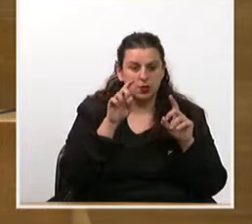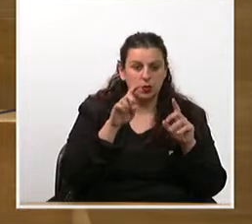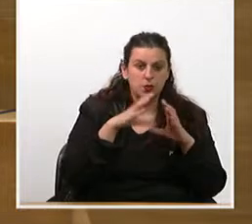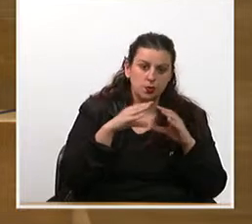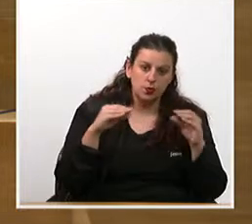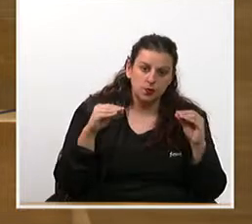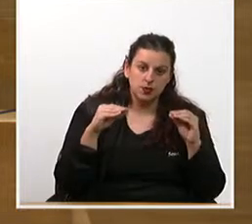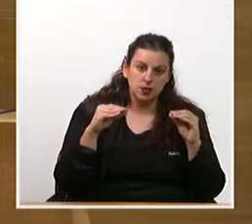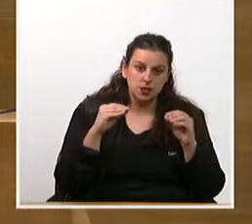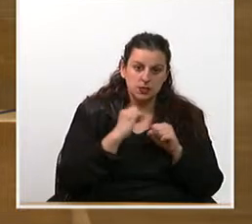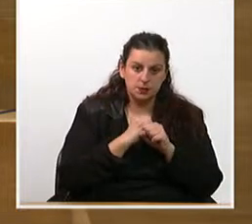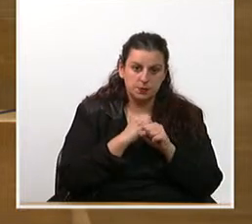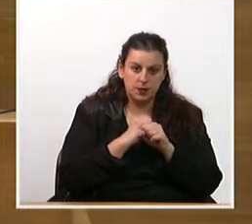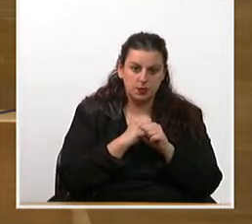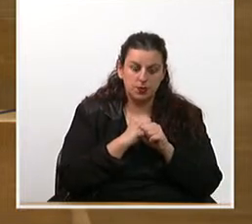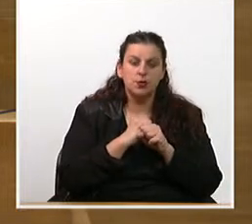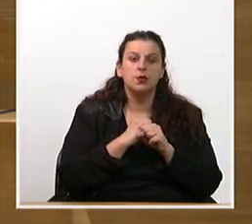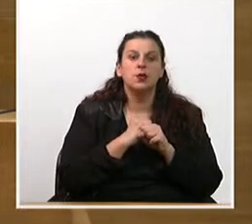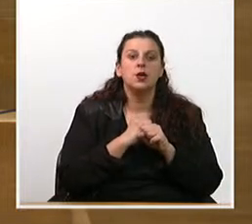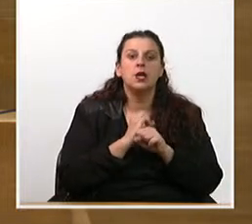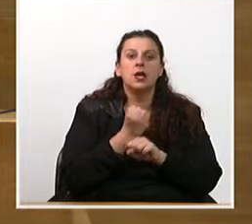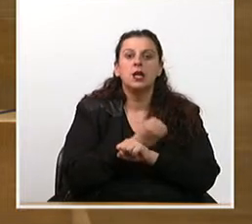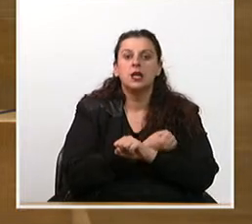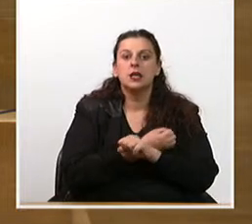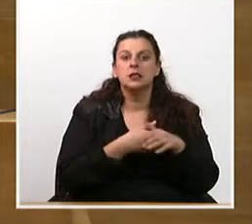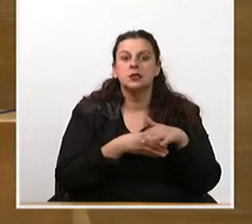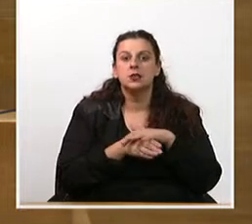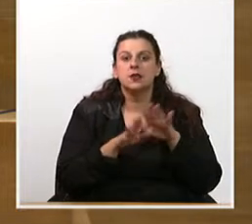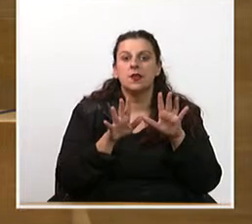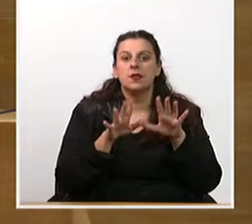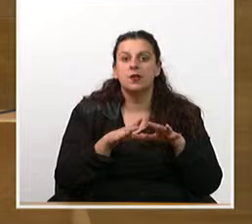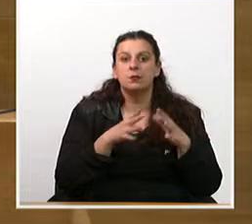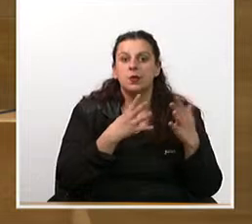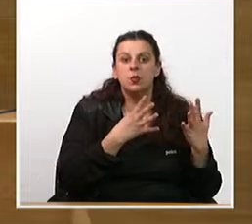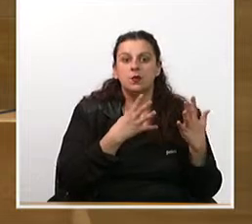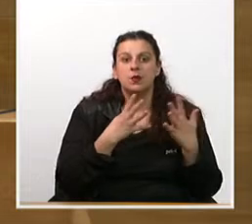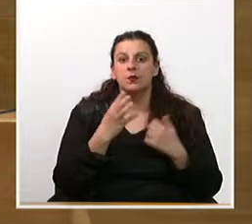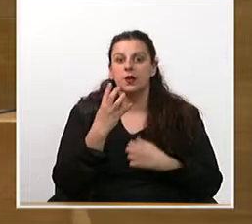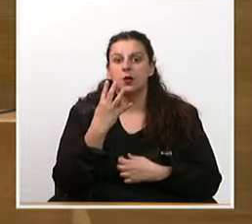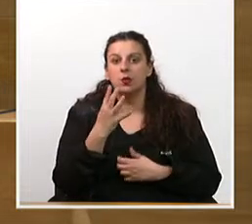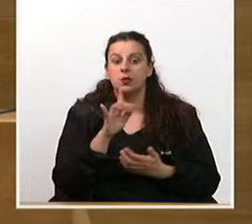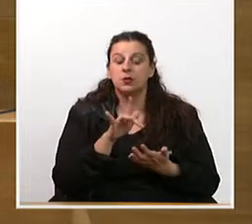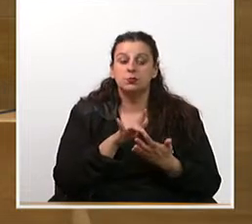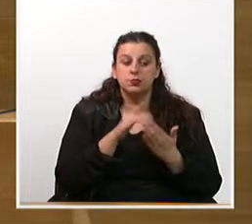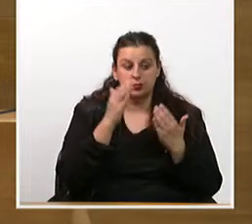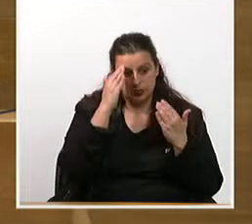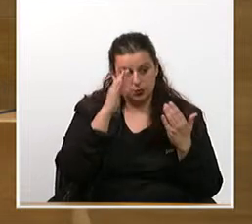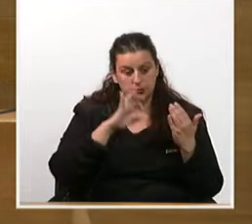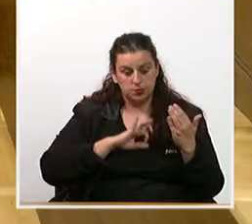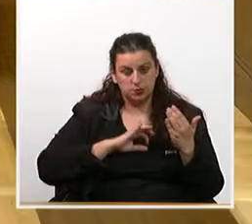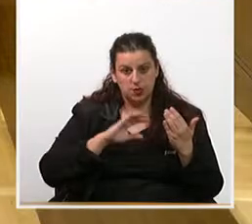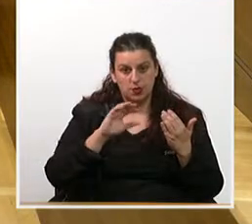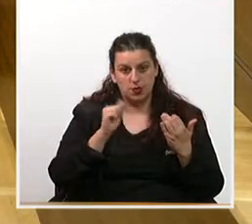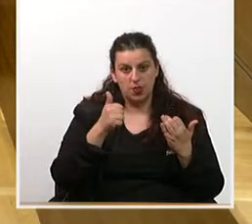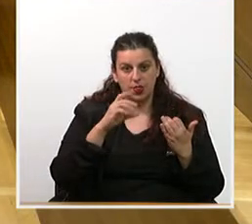universidades y empleo registro de entrada 10994 tiene la palabra elust diputado